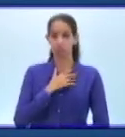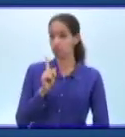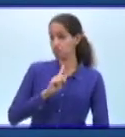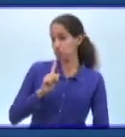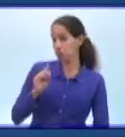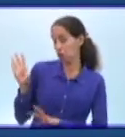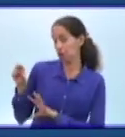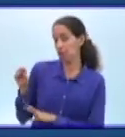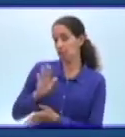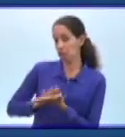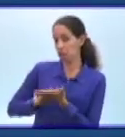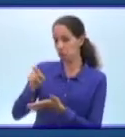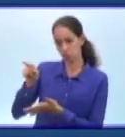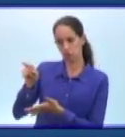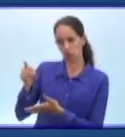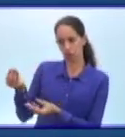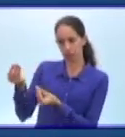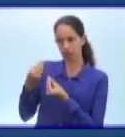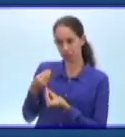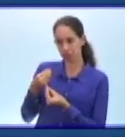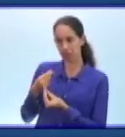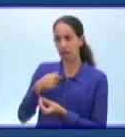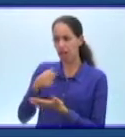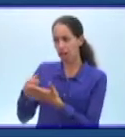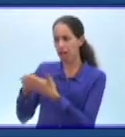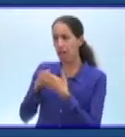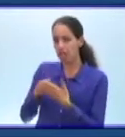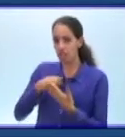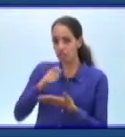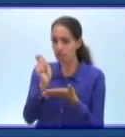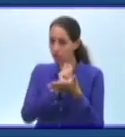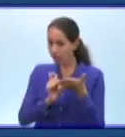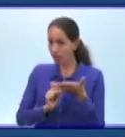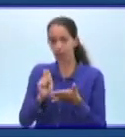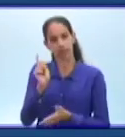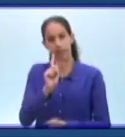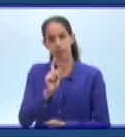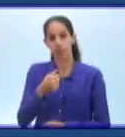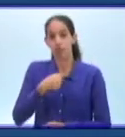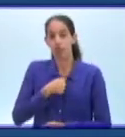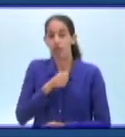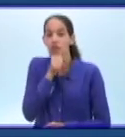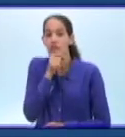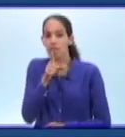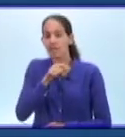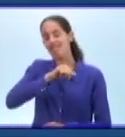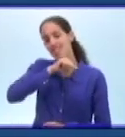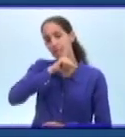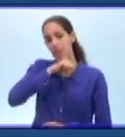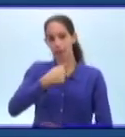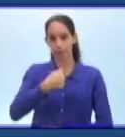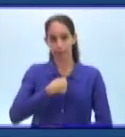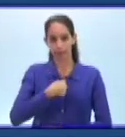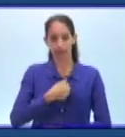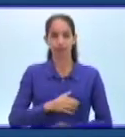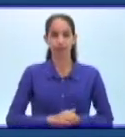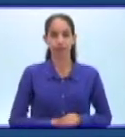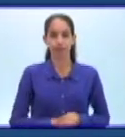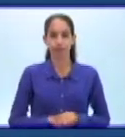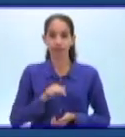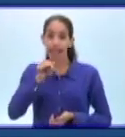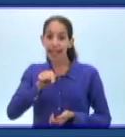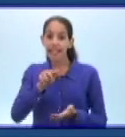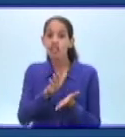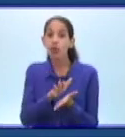nadie. Fíjense que esa mi madre es guardián de mi vida, pero eso me